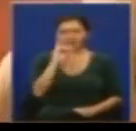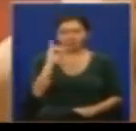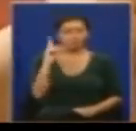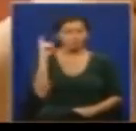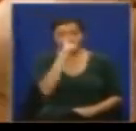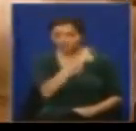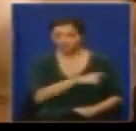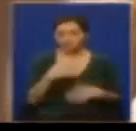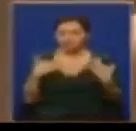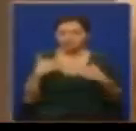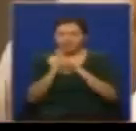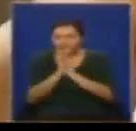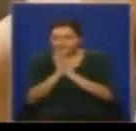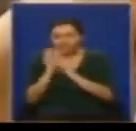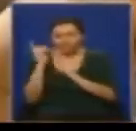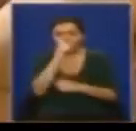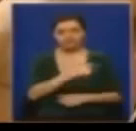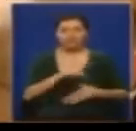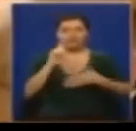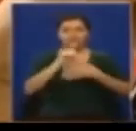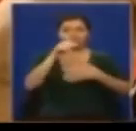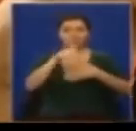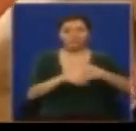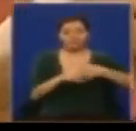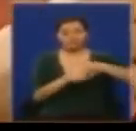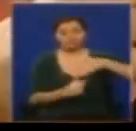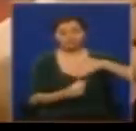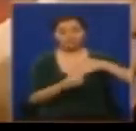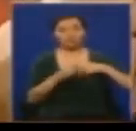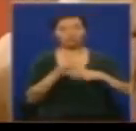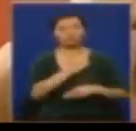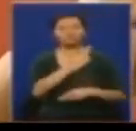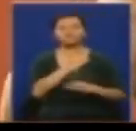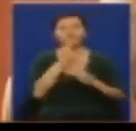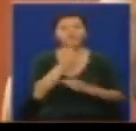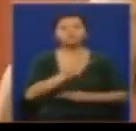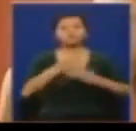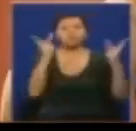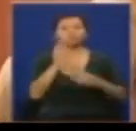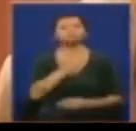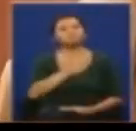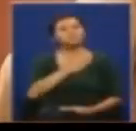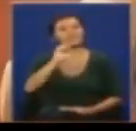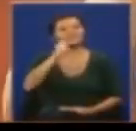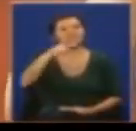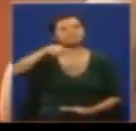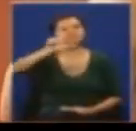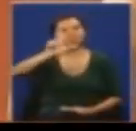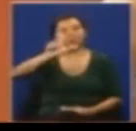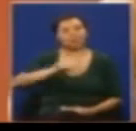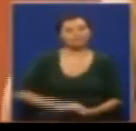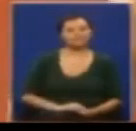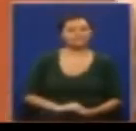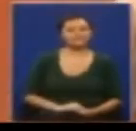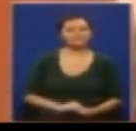tal punto, yo le decía que es la primera de Latinoamérica. Es la primera de Latinoamérica en universidades públicas. Y es nuestra querida Escuela Politécnica del